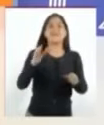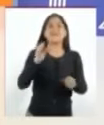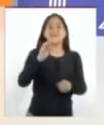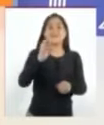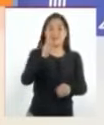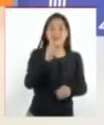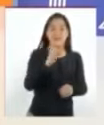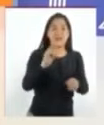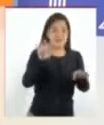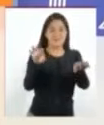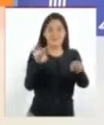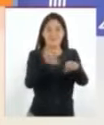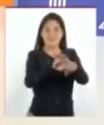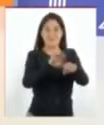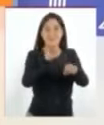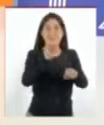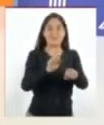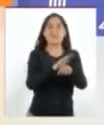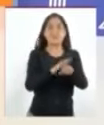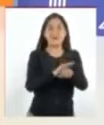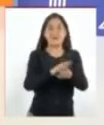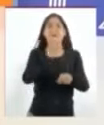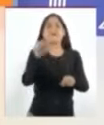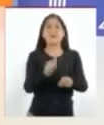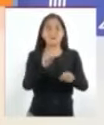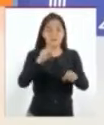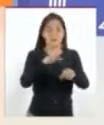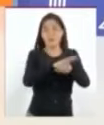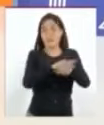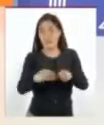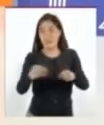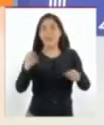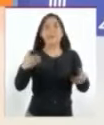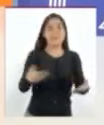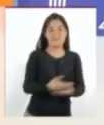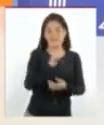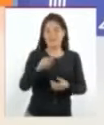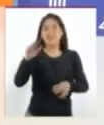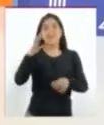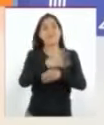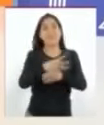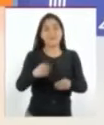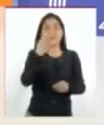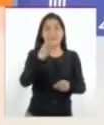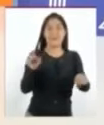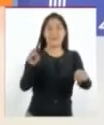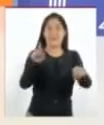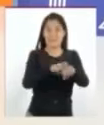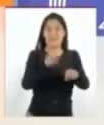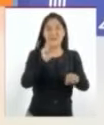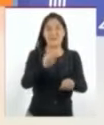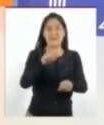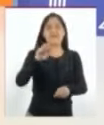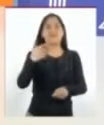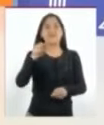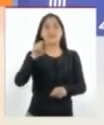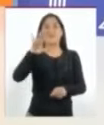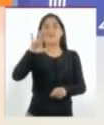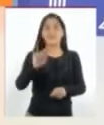la espalda, que desaparece después de unos años. Con esta mancha, llamada mancha mongólica por los